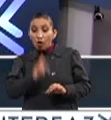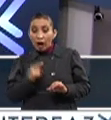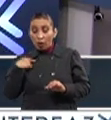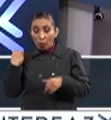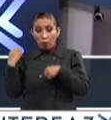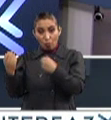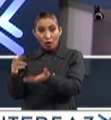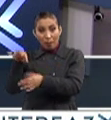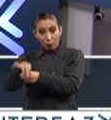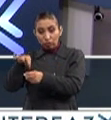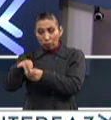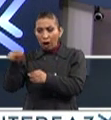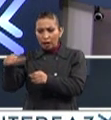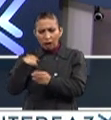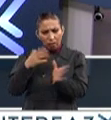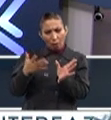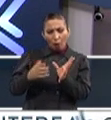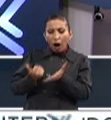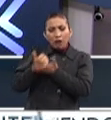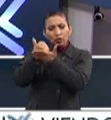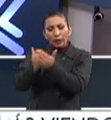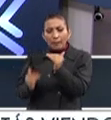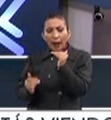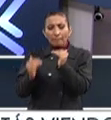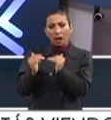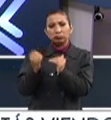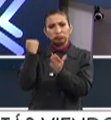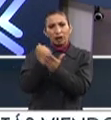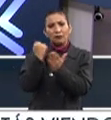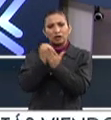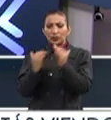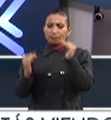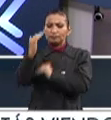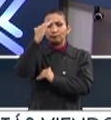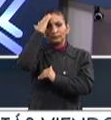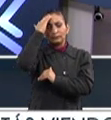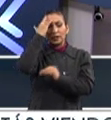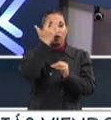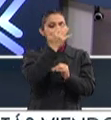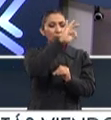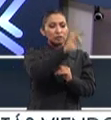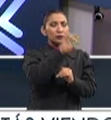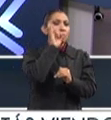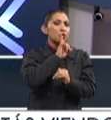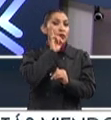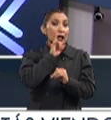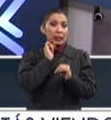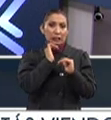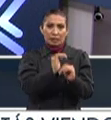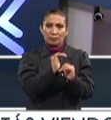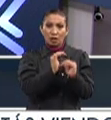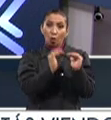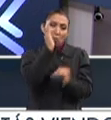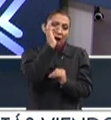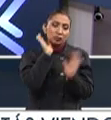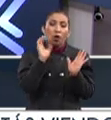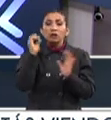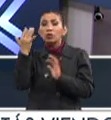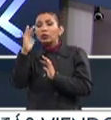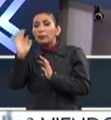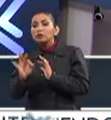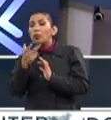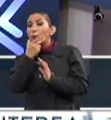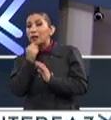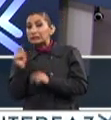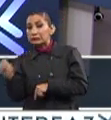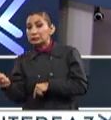la votación, haya medidas compensatorias para que llegue forzosamente 50% de mujeres como mínimo y otro 50% de